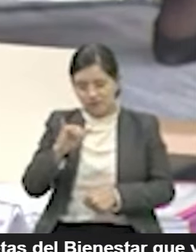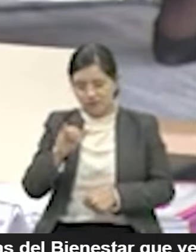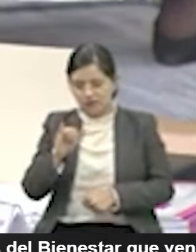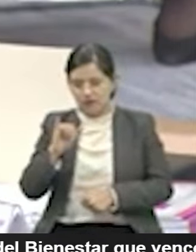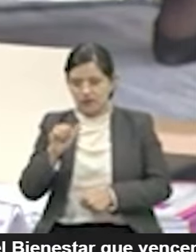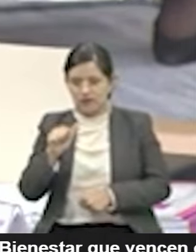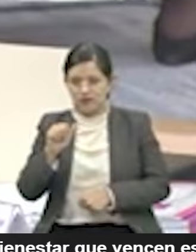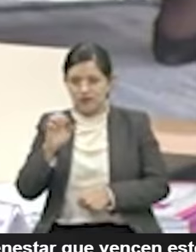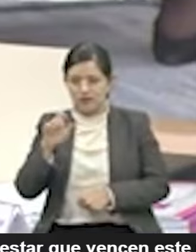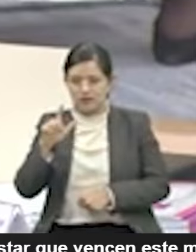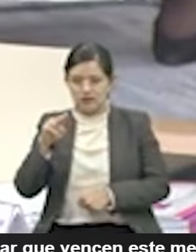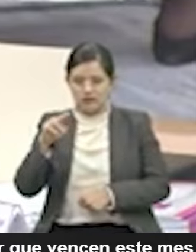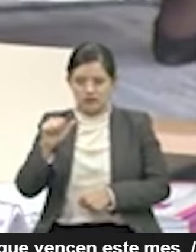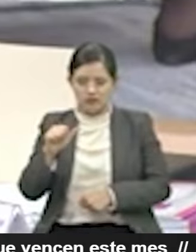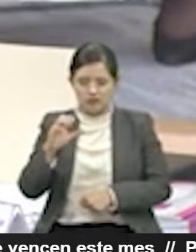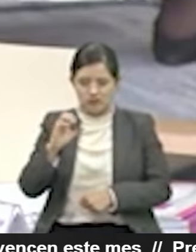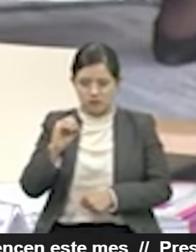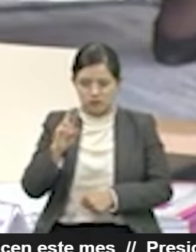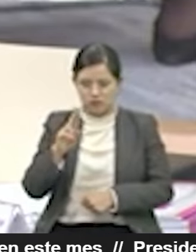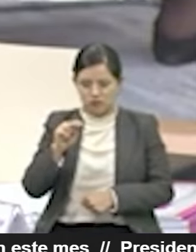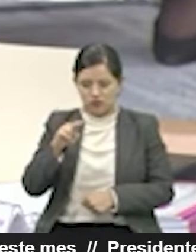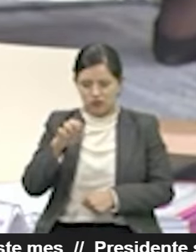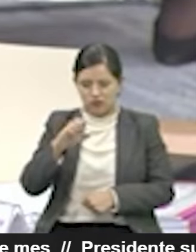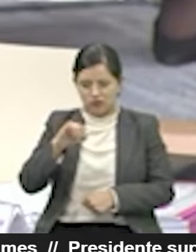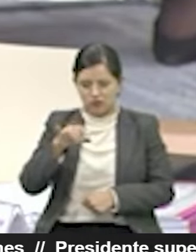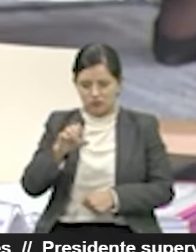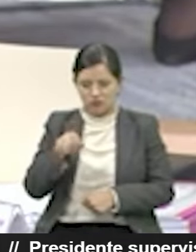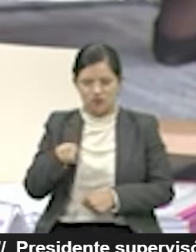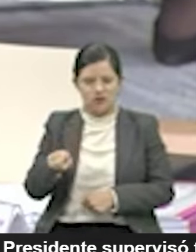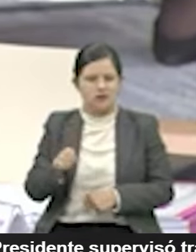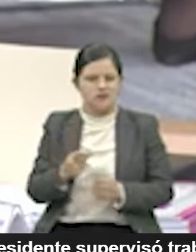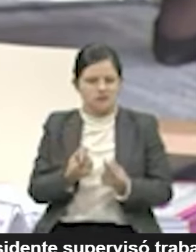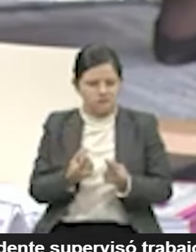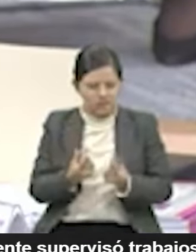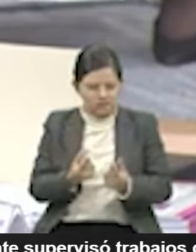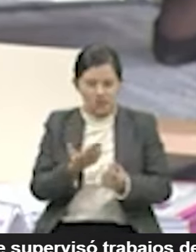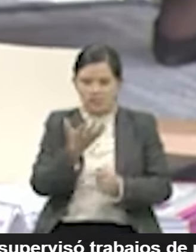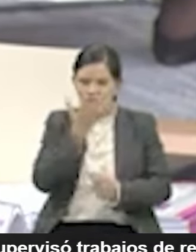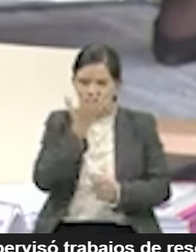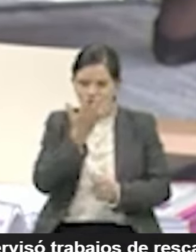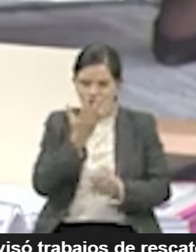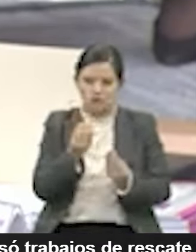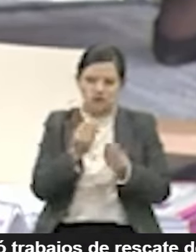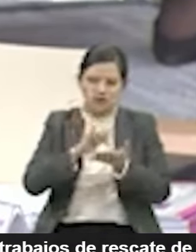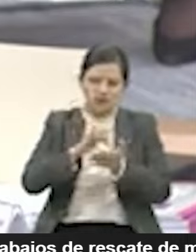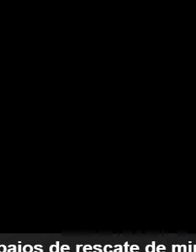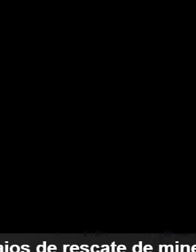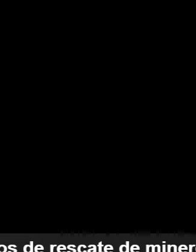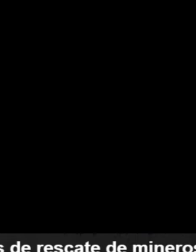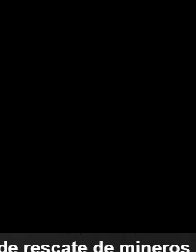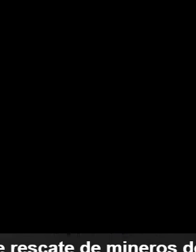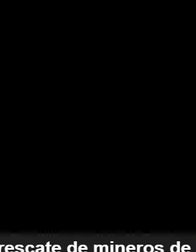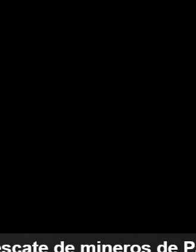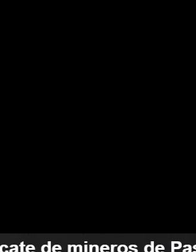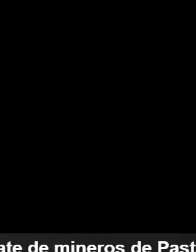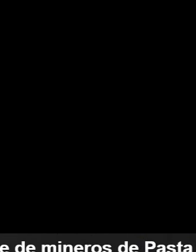la última fase del proceso con aplomo agilidad firmeza y seriedad muchas gracias María